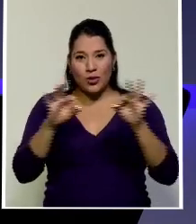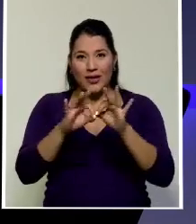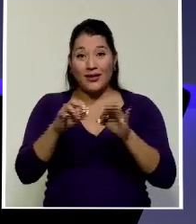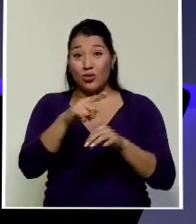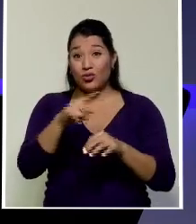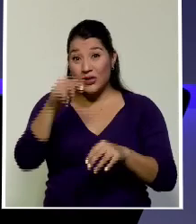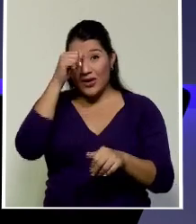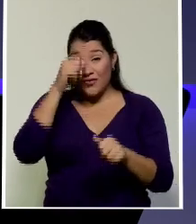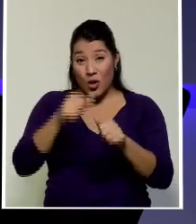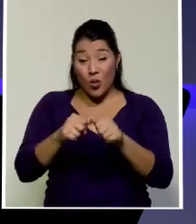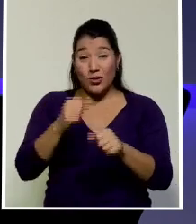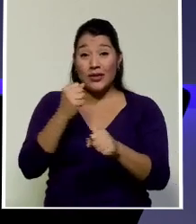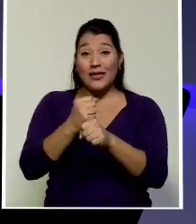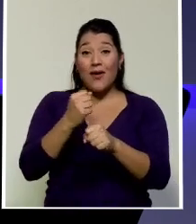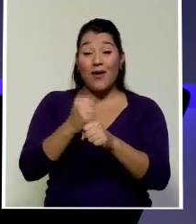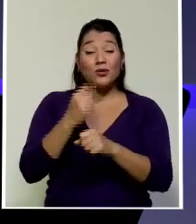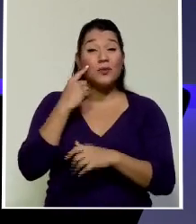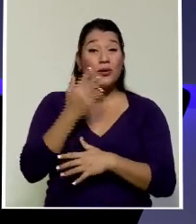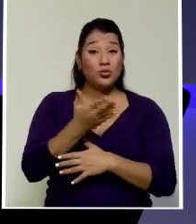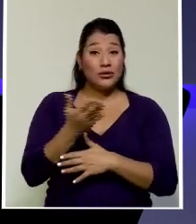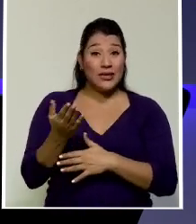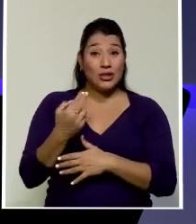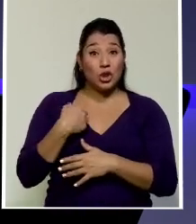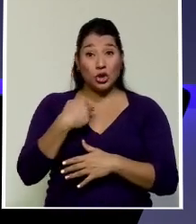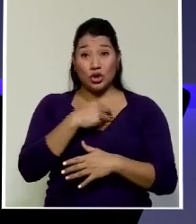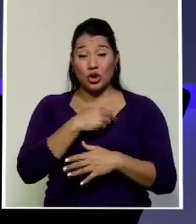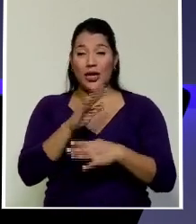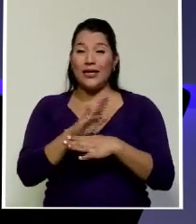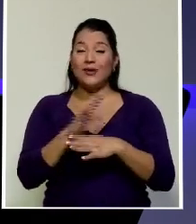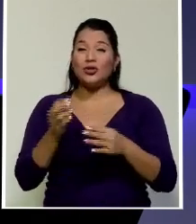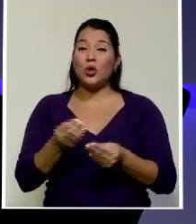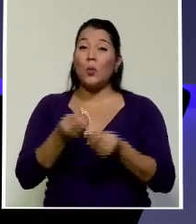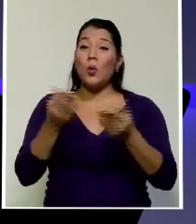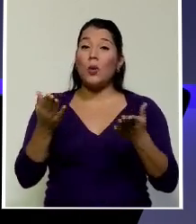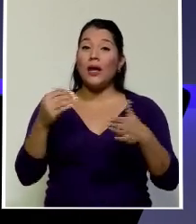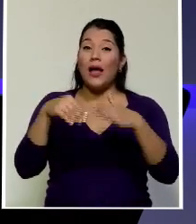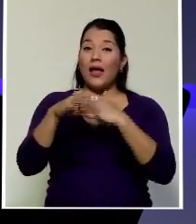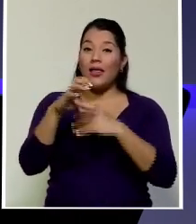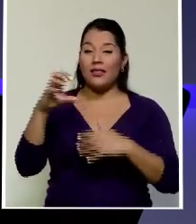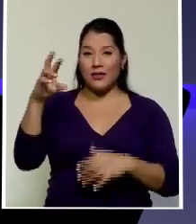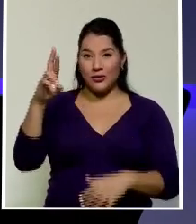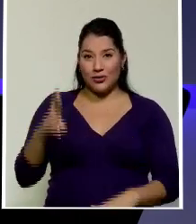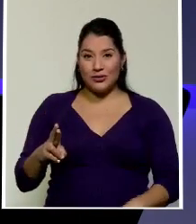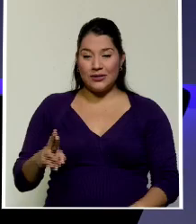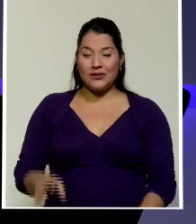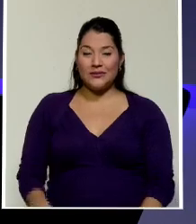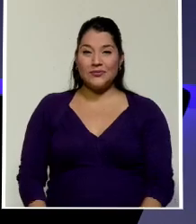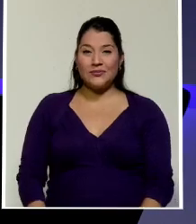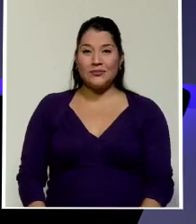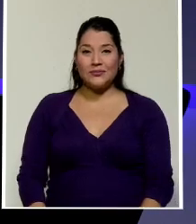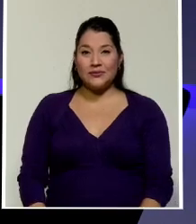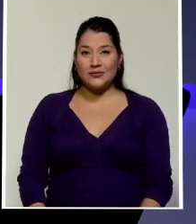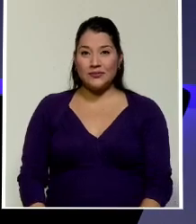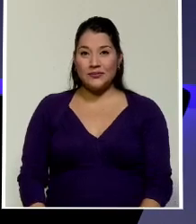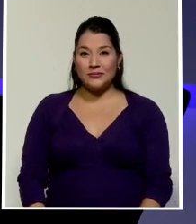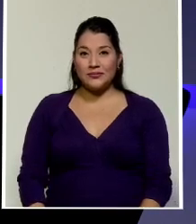Recuerde, trabajamos para usted. Somos la televisión pública de Costa Rica.